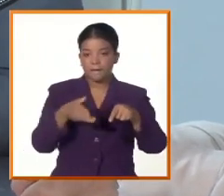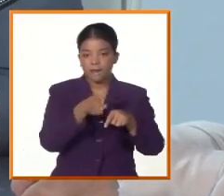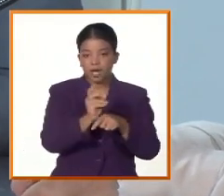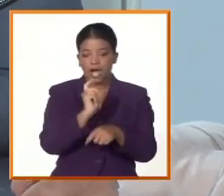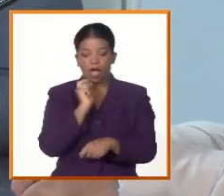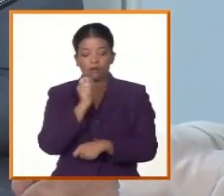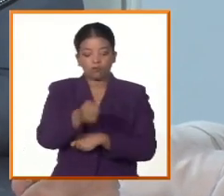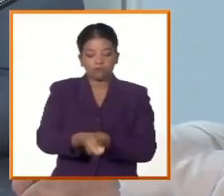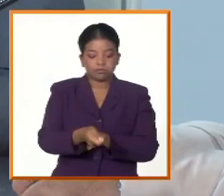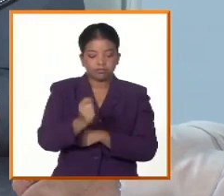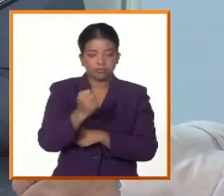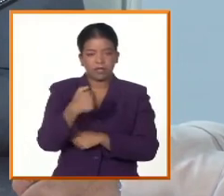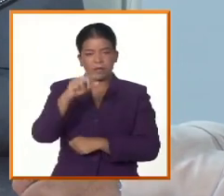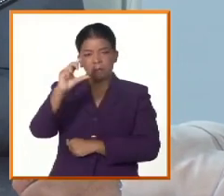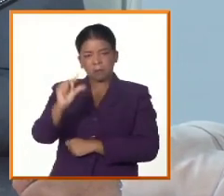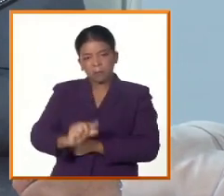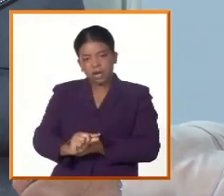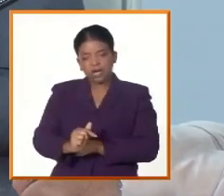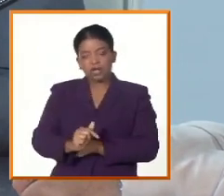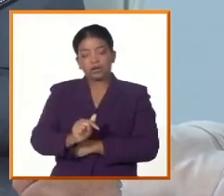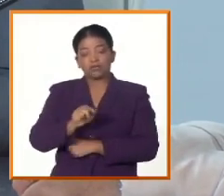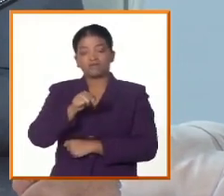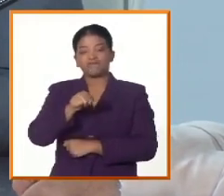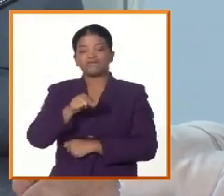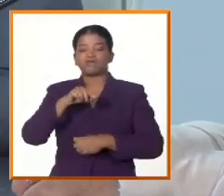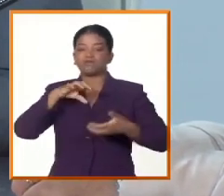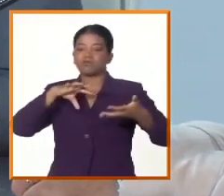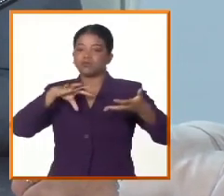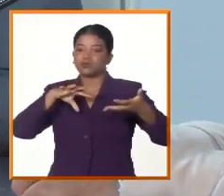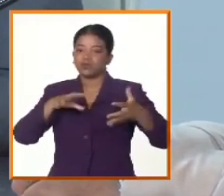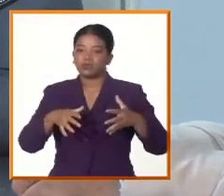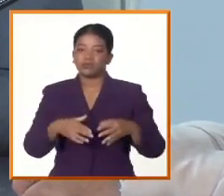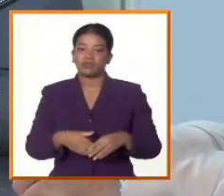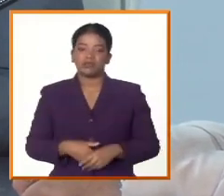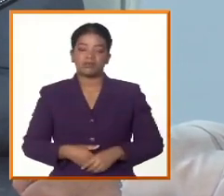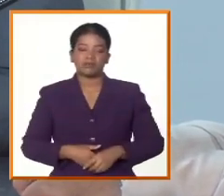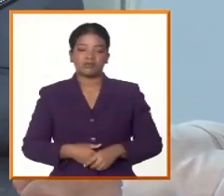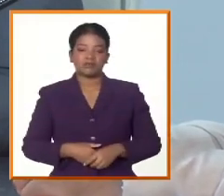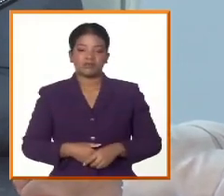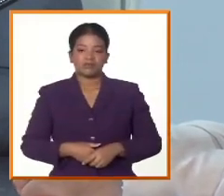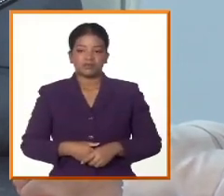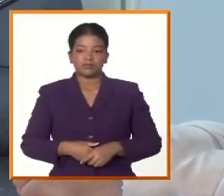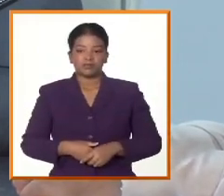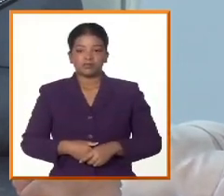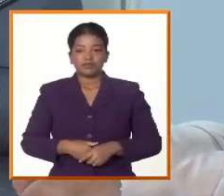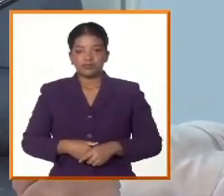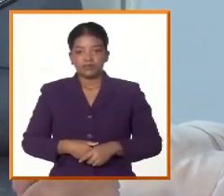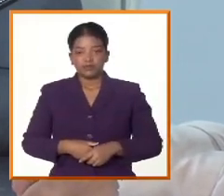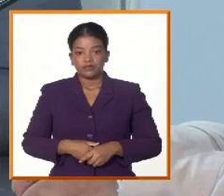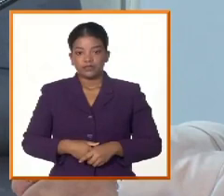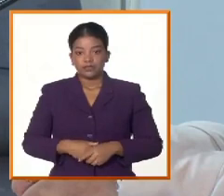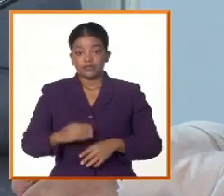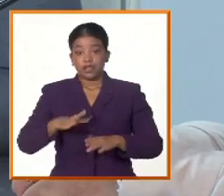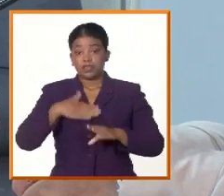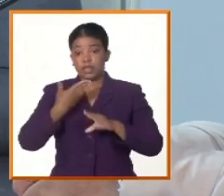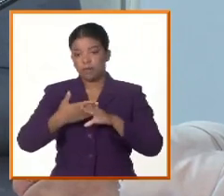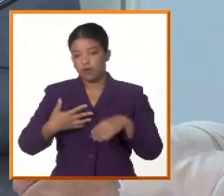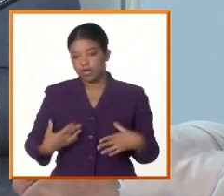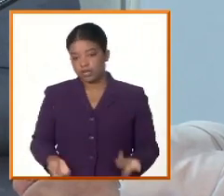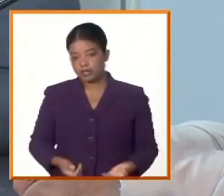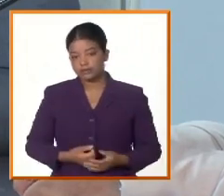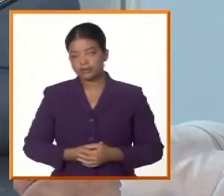biomasa Y eso nos complicó la perspectiva de explotación de un grupo de envases pero después vinieron a la época intensa de lluvia